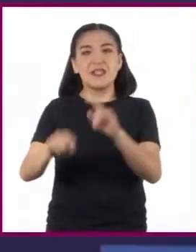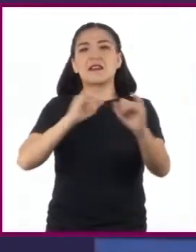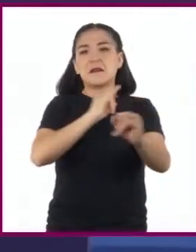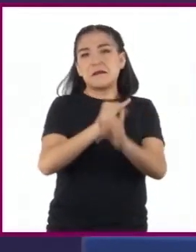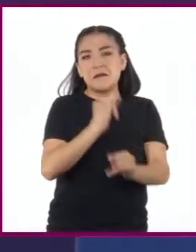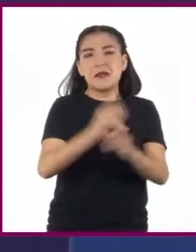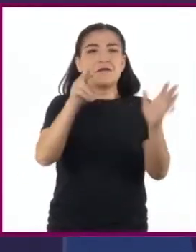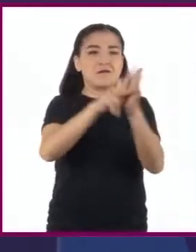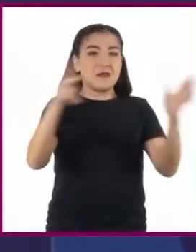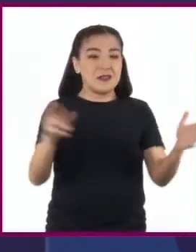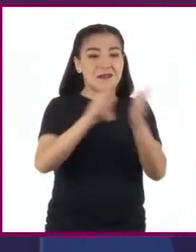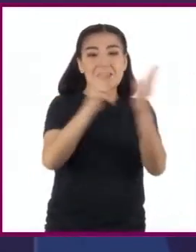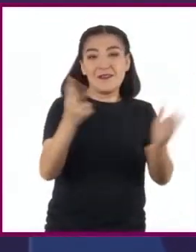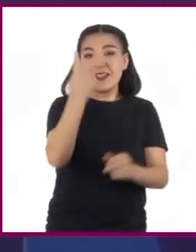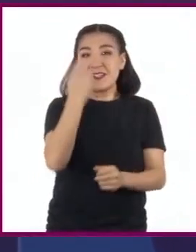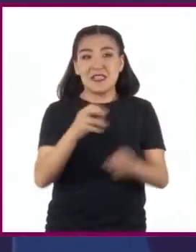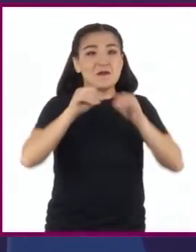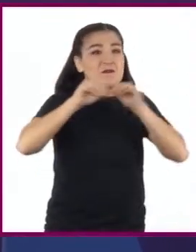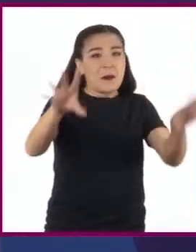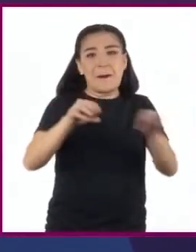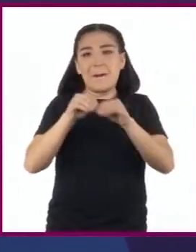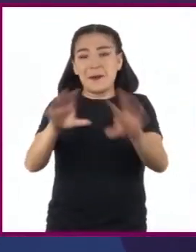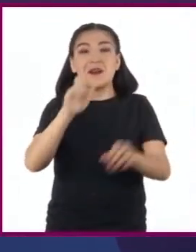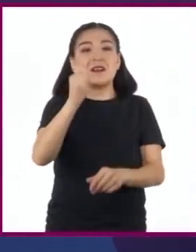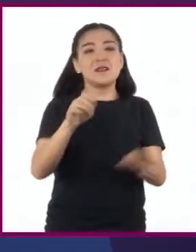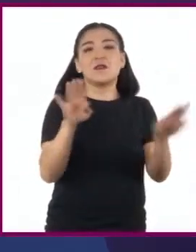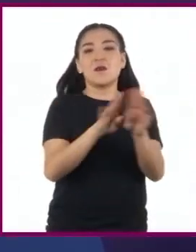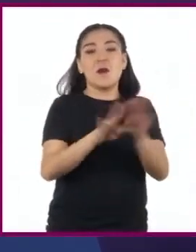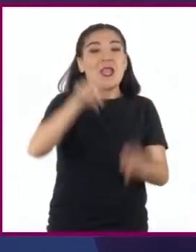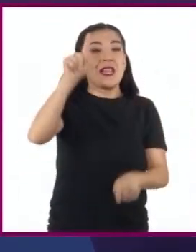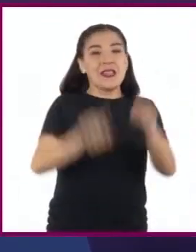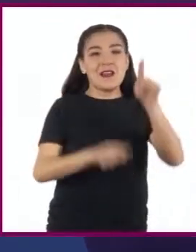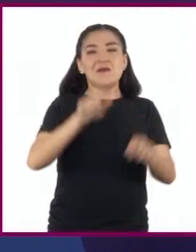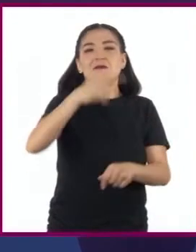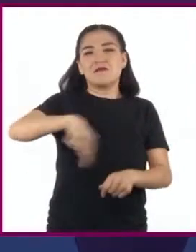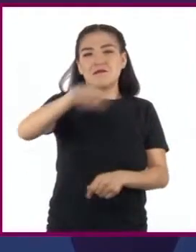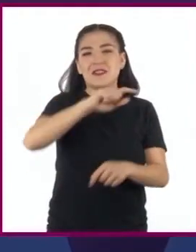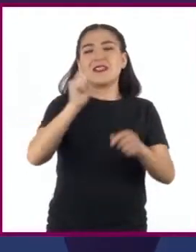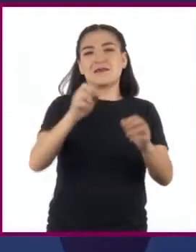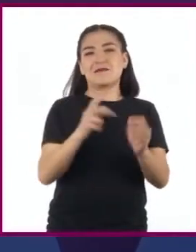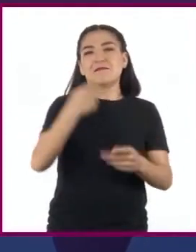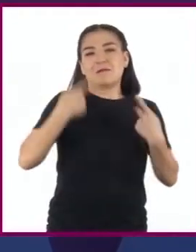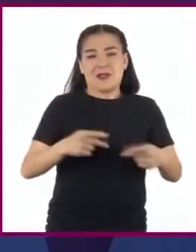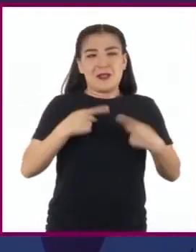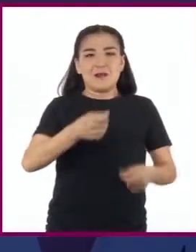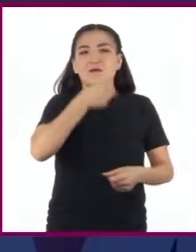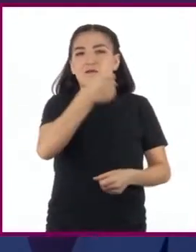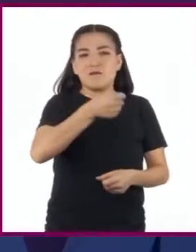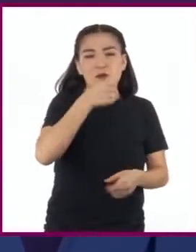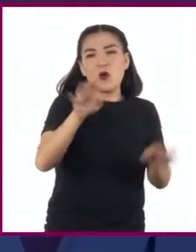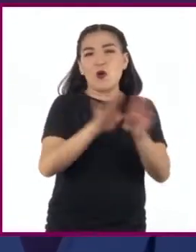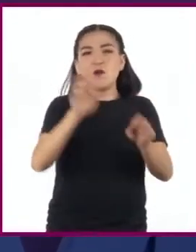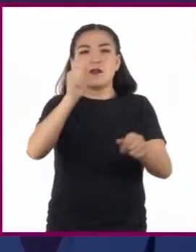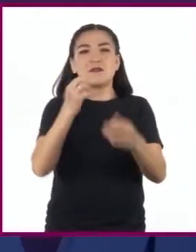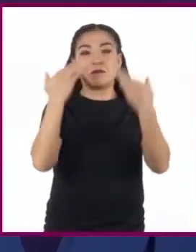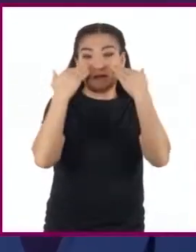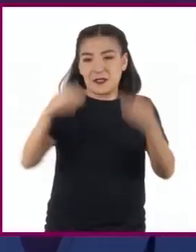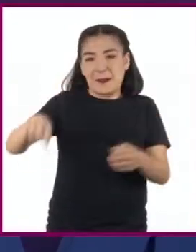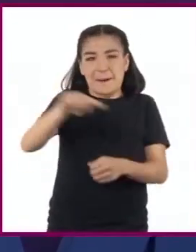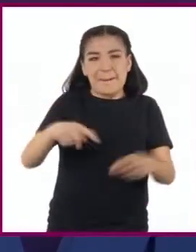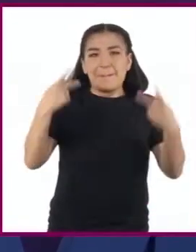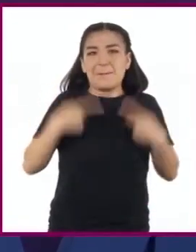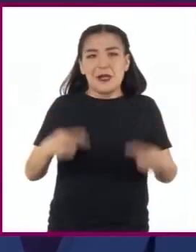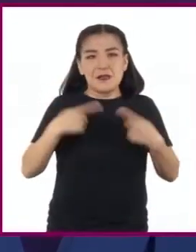información difundieron la noticia con una versión que dependía de la impresión del periodista, de los testimonios y del lugar